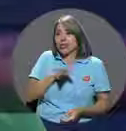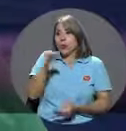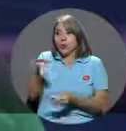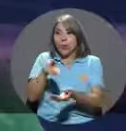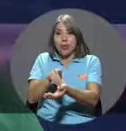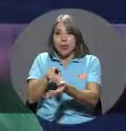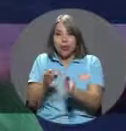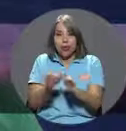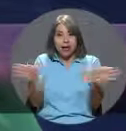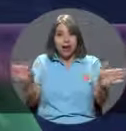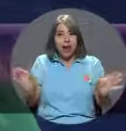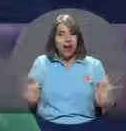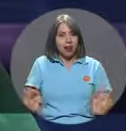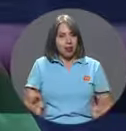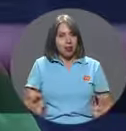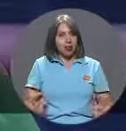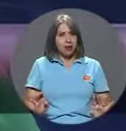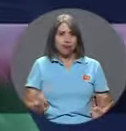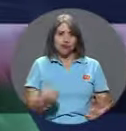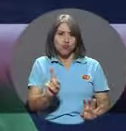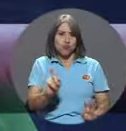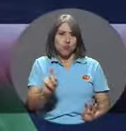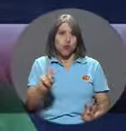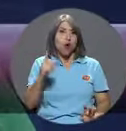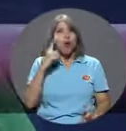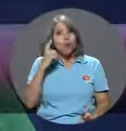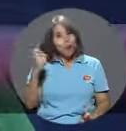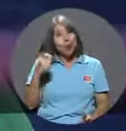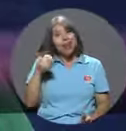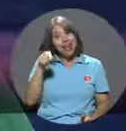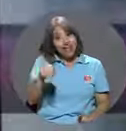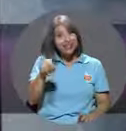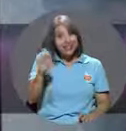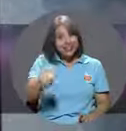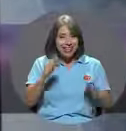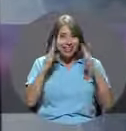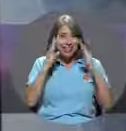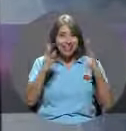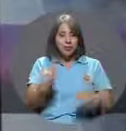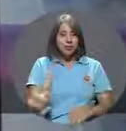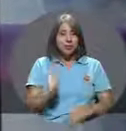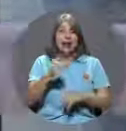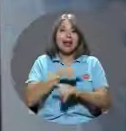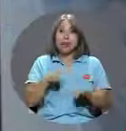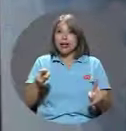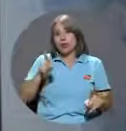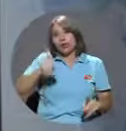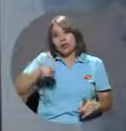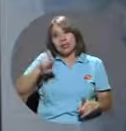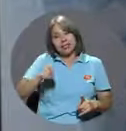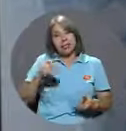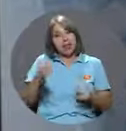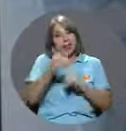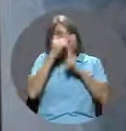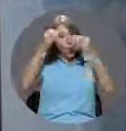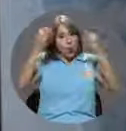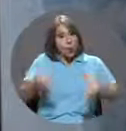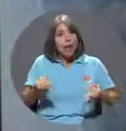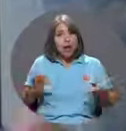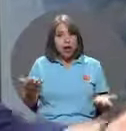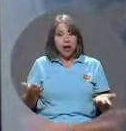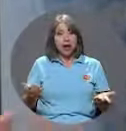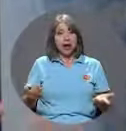general, ¿verdad? Porque eso es, llegar a esa etapa, aunque es atención primaria, pues lleva un dar un paso,